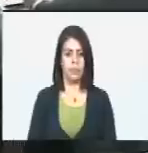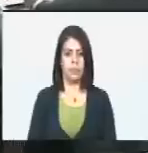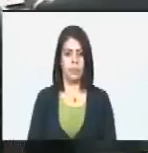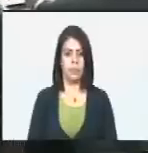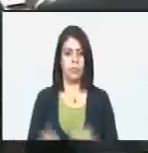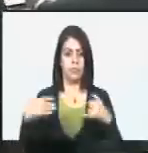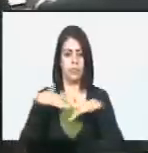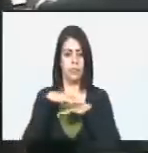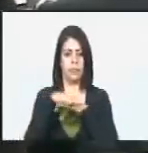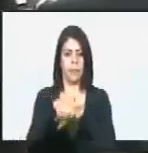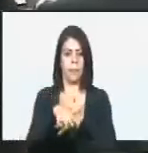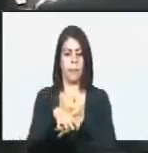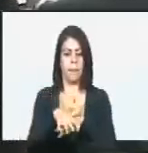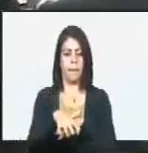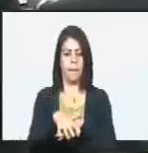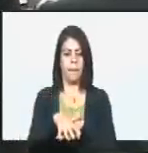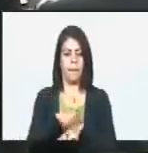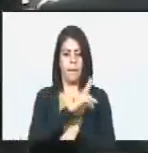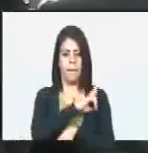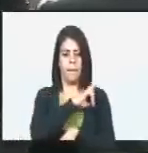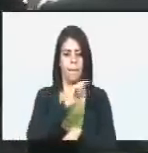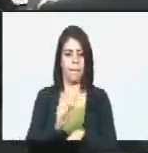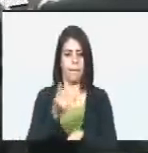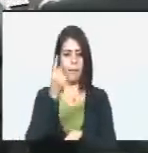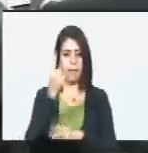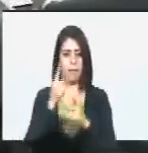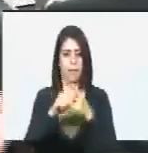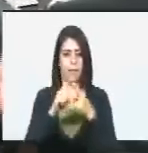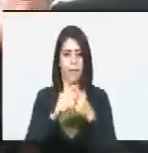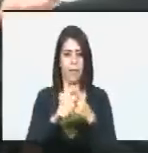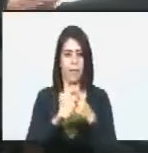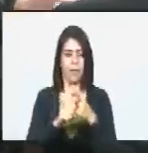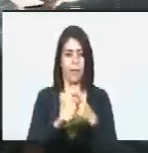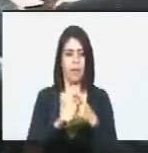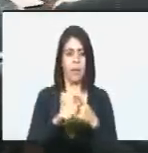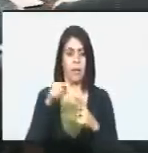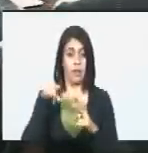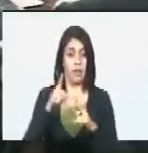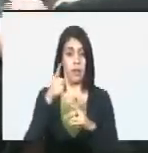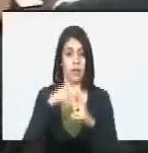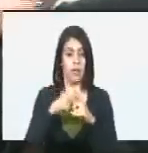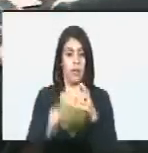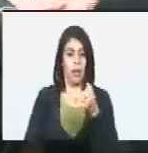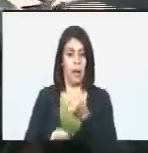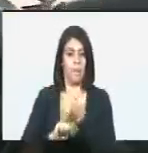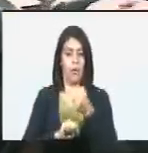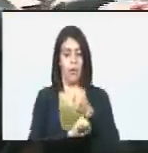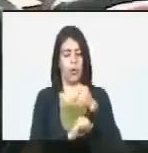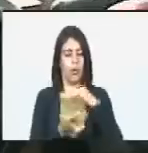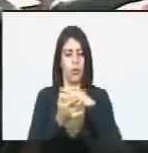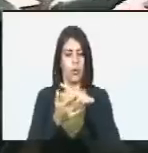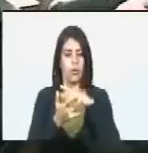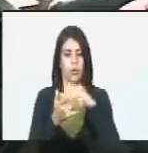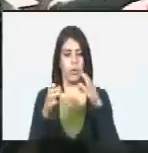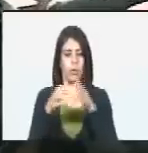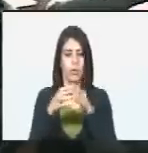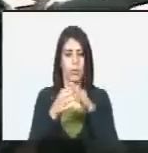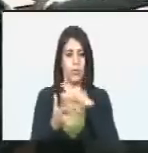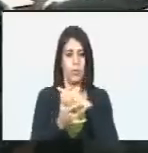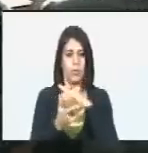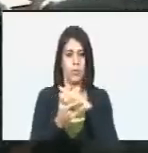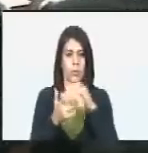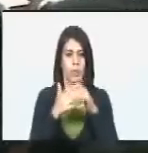integrante de la directiva, primero suplente, porque ella fue apoyo técnico del equipo técnico del Consejo